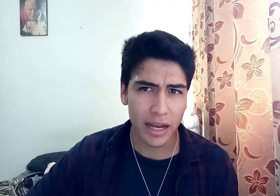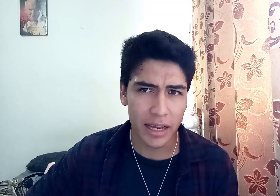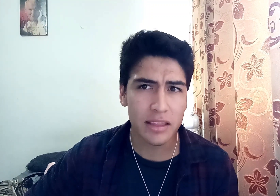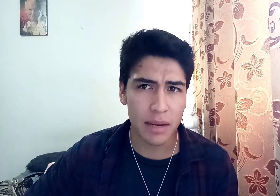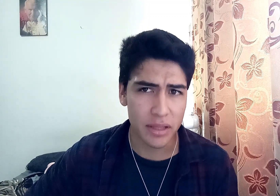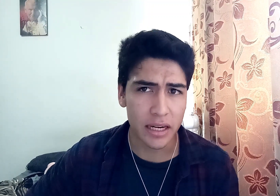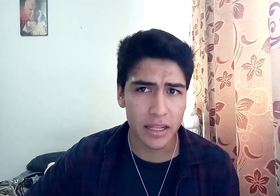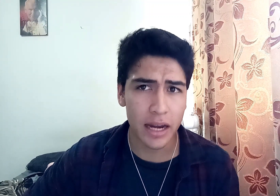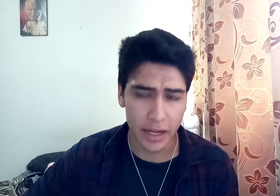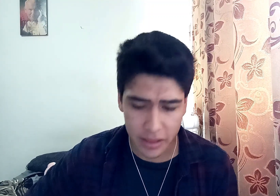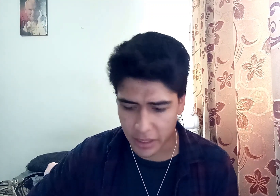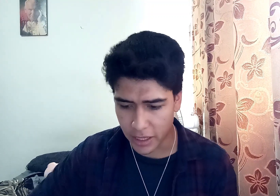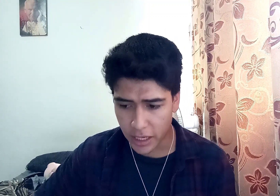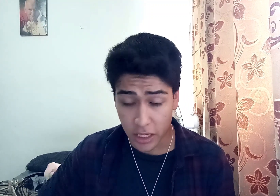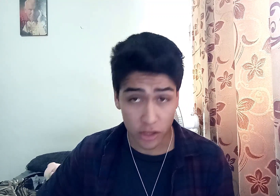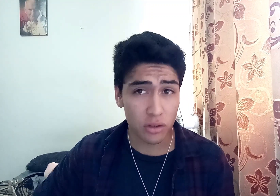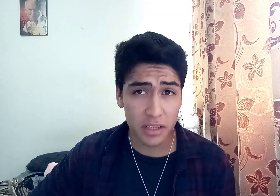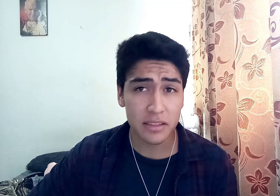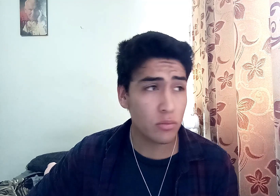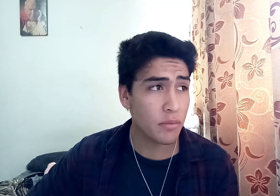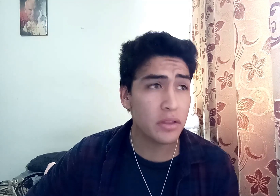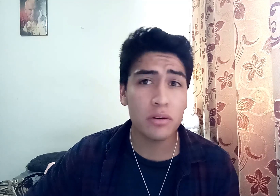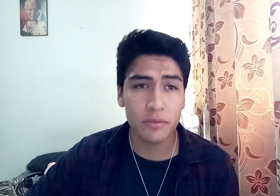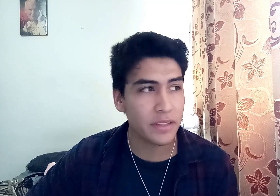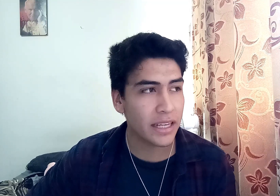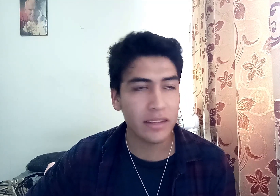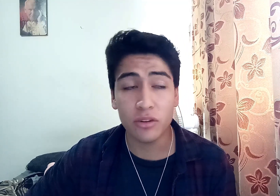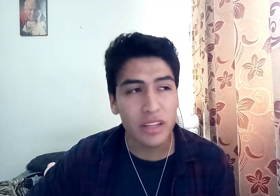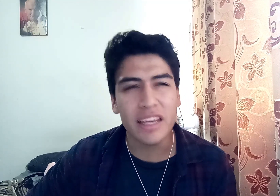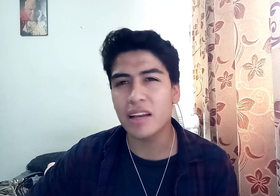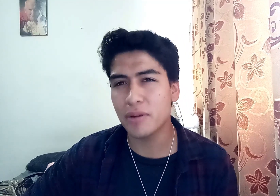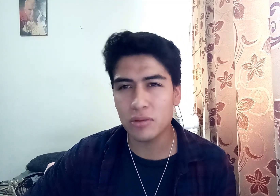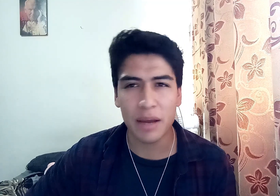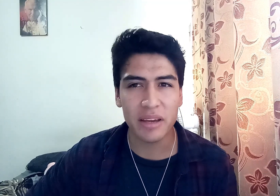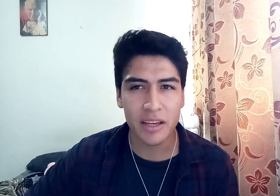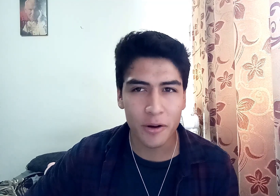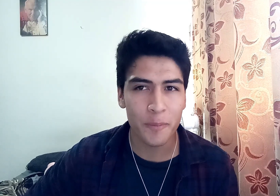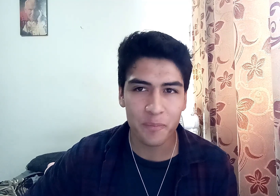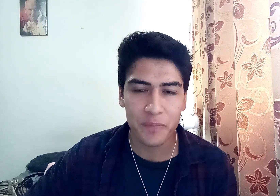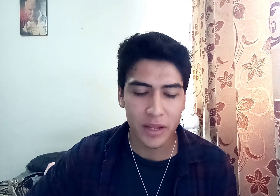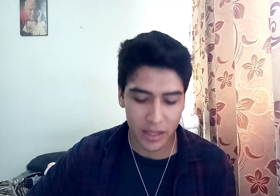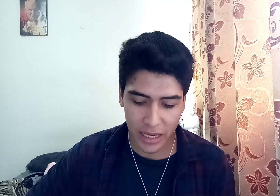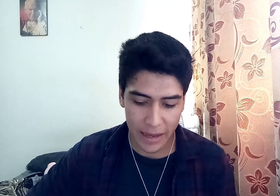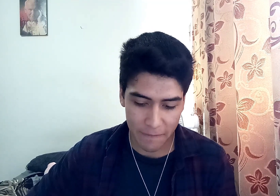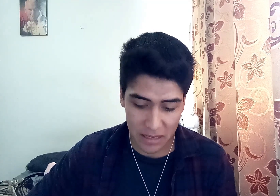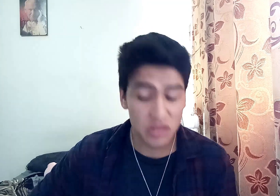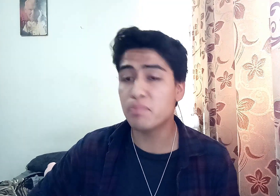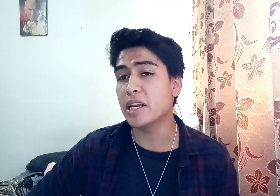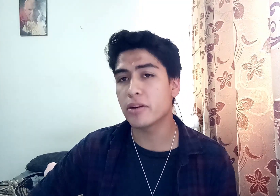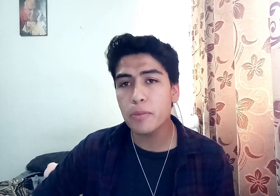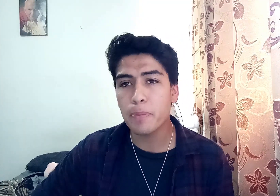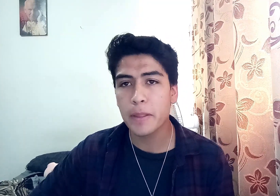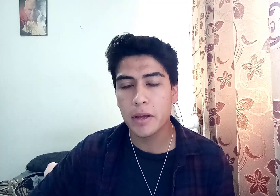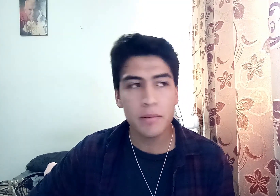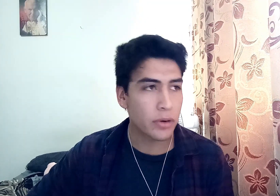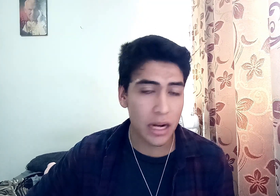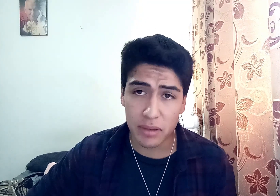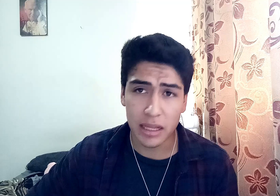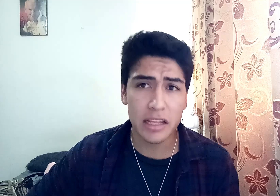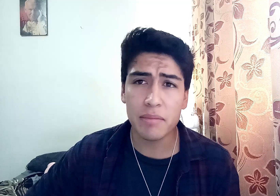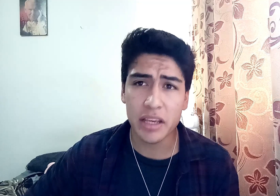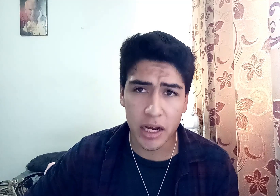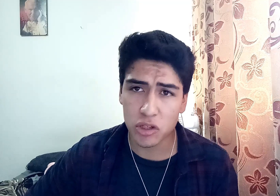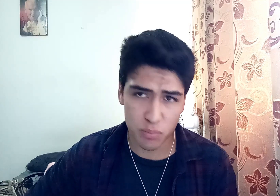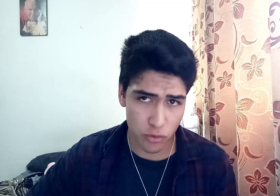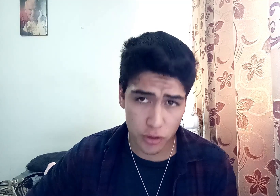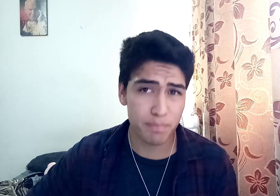educación de la gente y la mentalidad de la gente. Y yo desde un momento dije, donde llegue el virus a México, va a ser un peligro, porque la